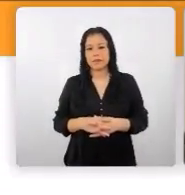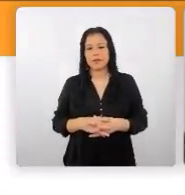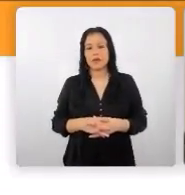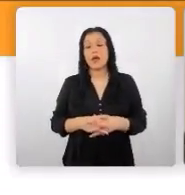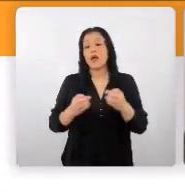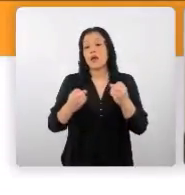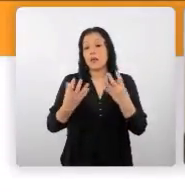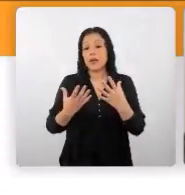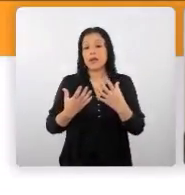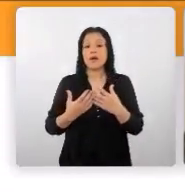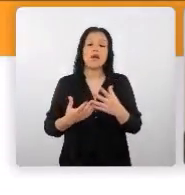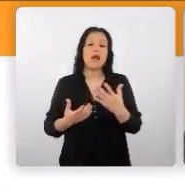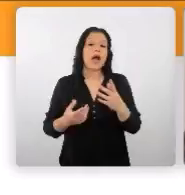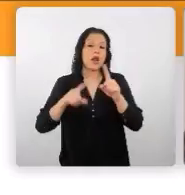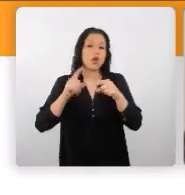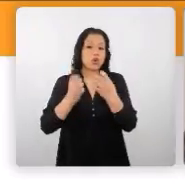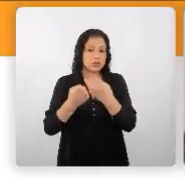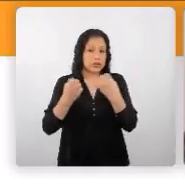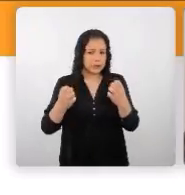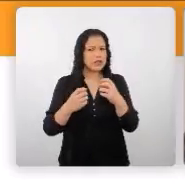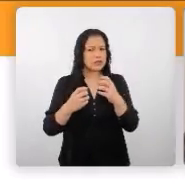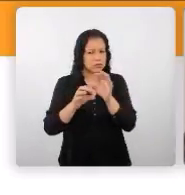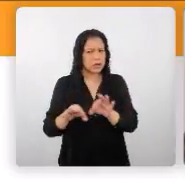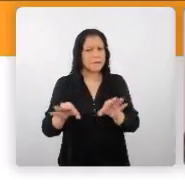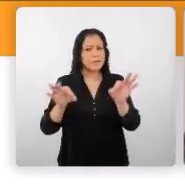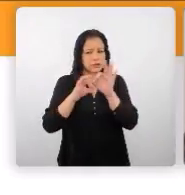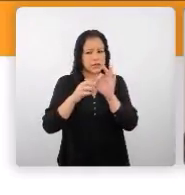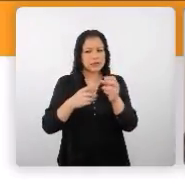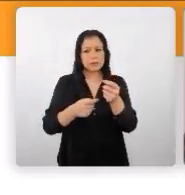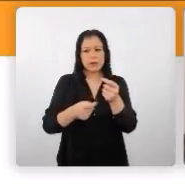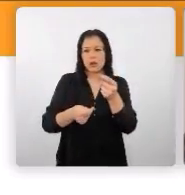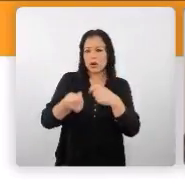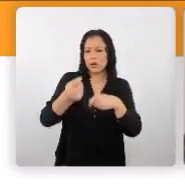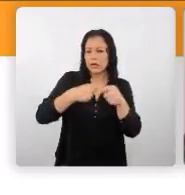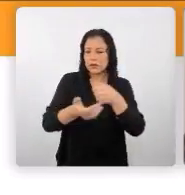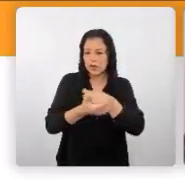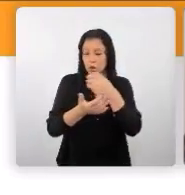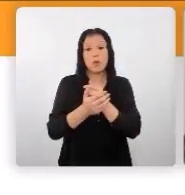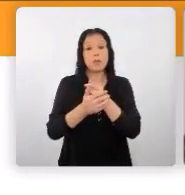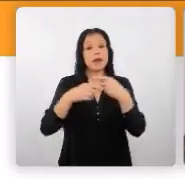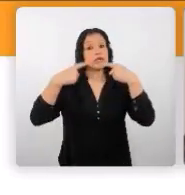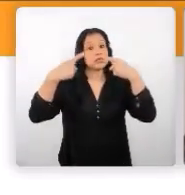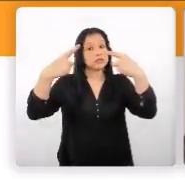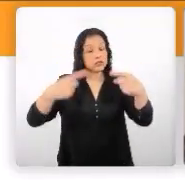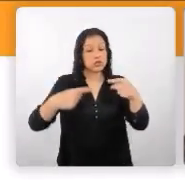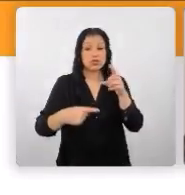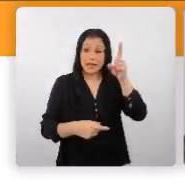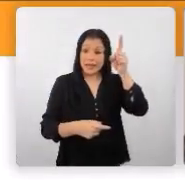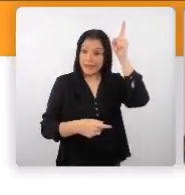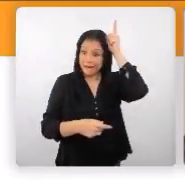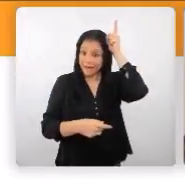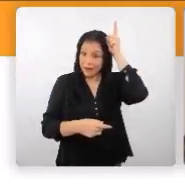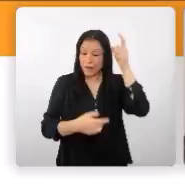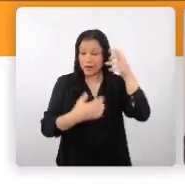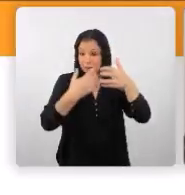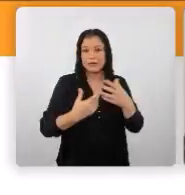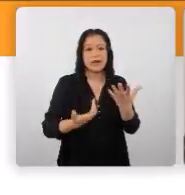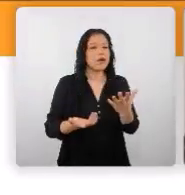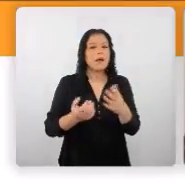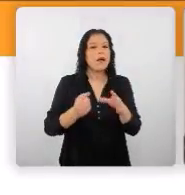Pues pasando a algunos elementos claves para una negociación exitosa en el mercado alemán, como